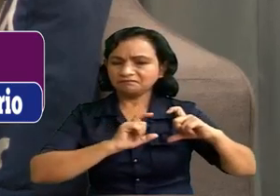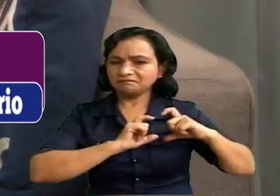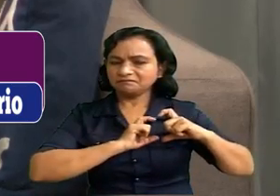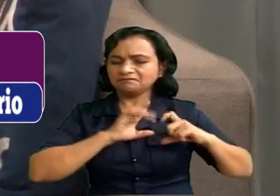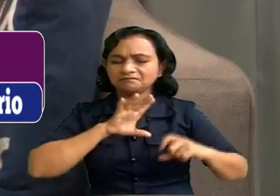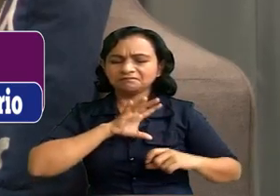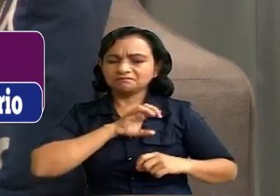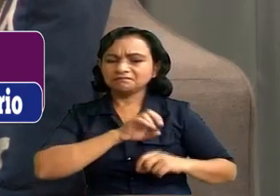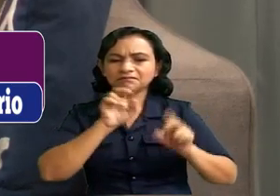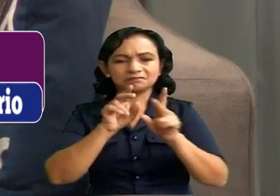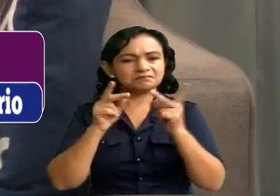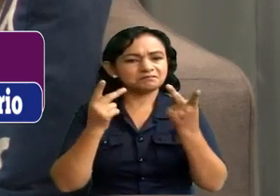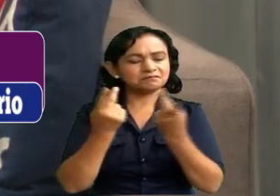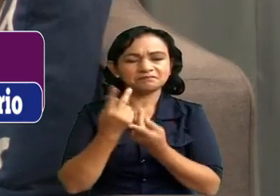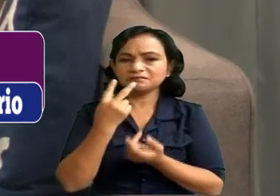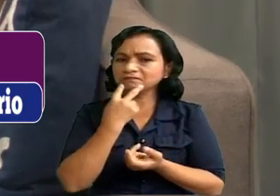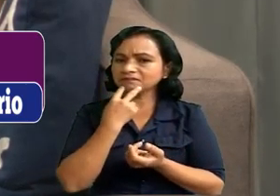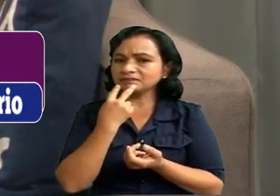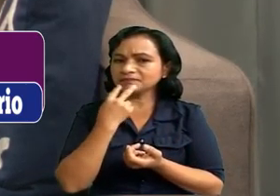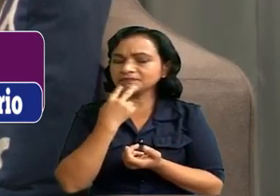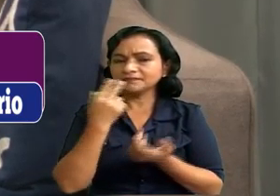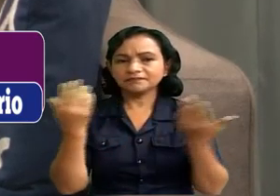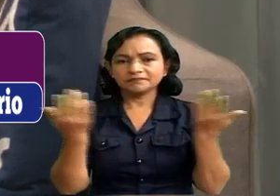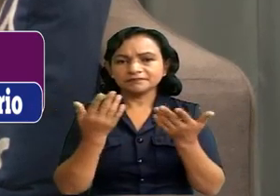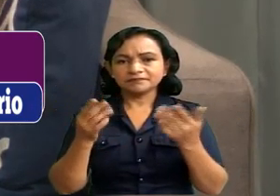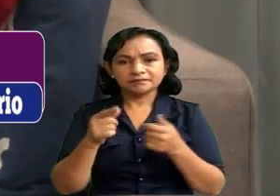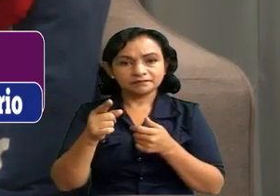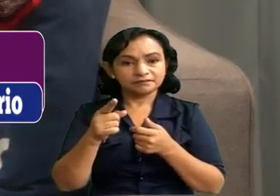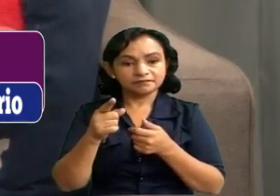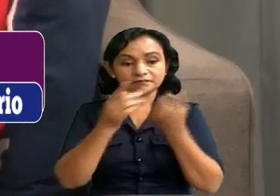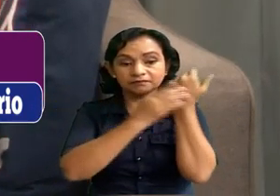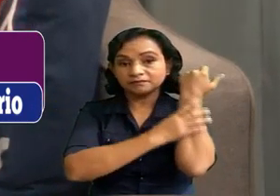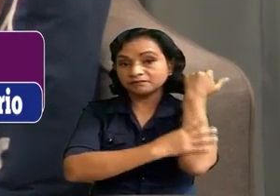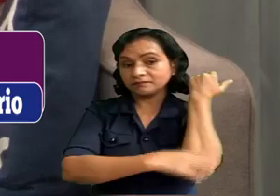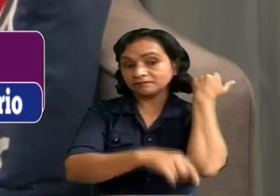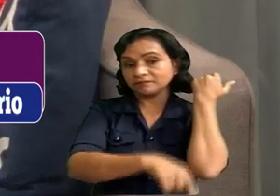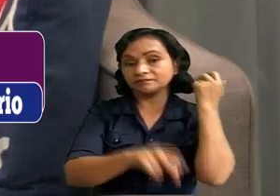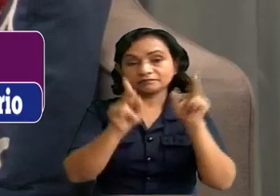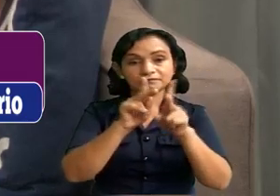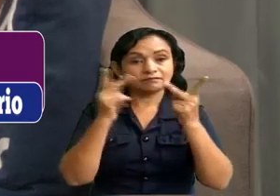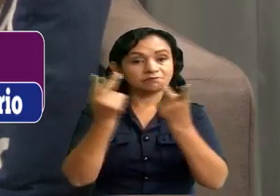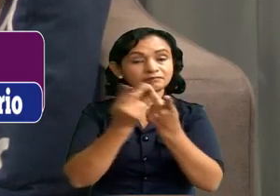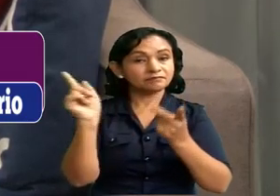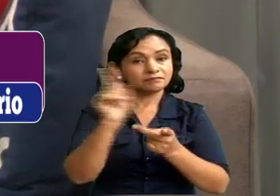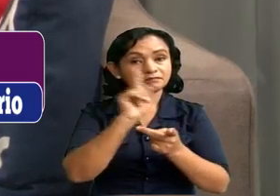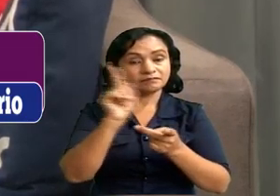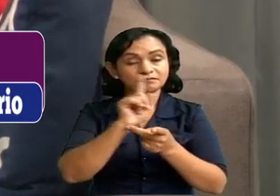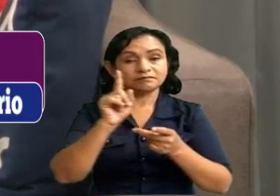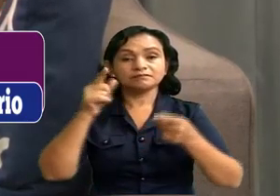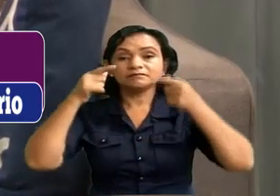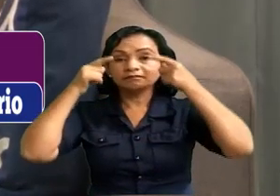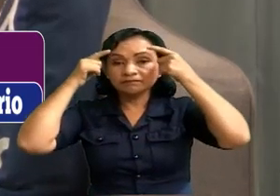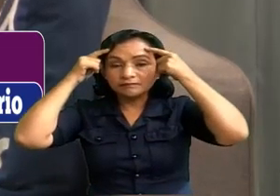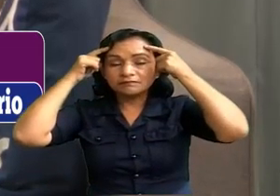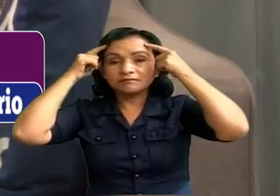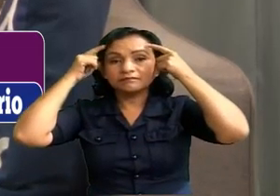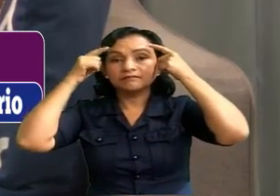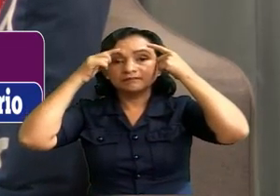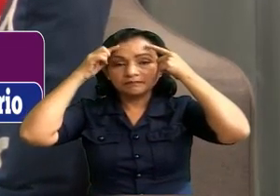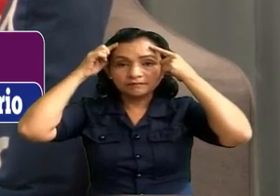dolor del pueblo. Porque simplemente ellos no provienen de las raíces de este pueblo, a como proviene Chávez. Chávez proviene